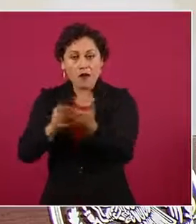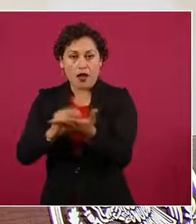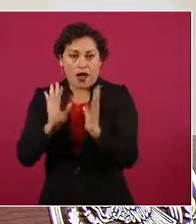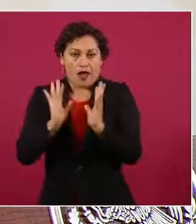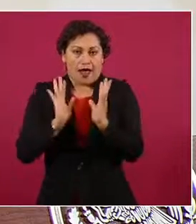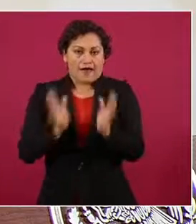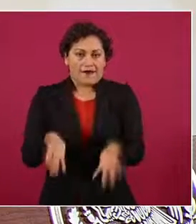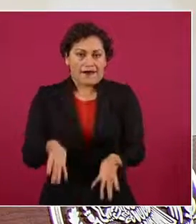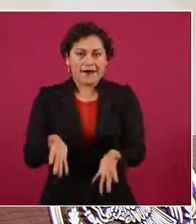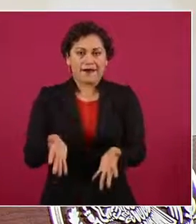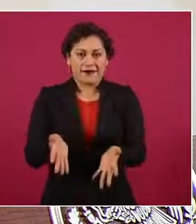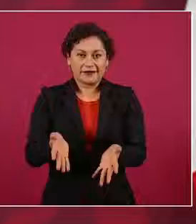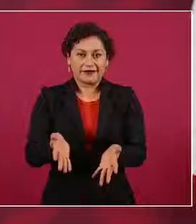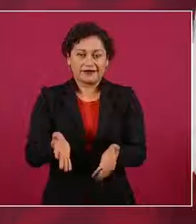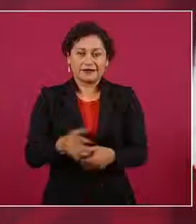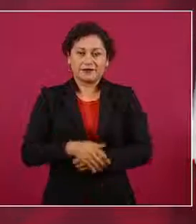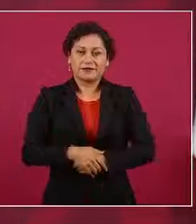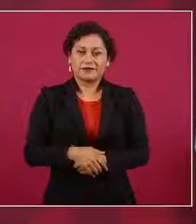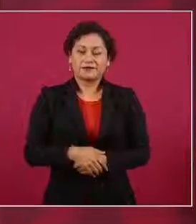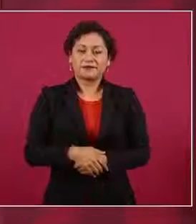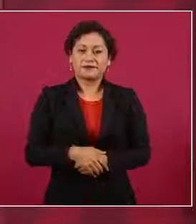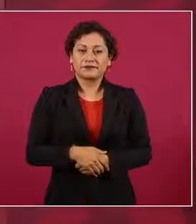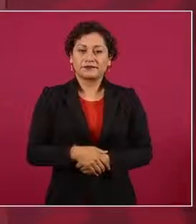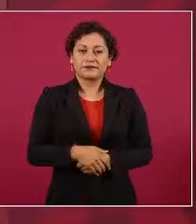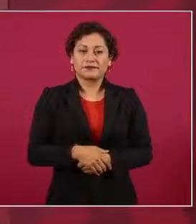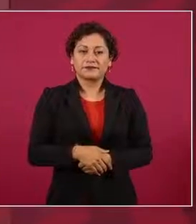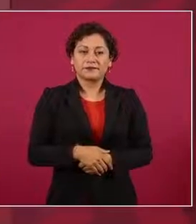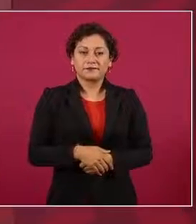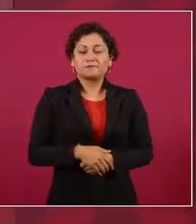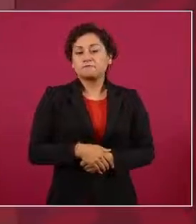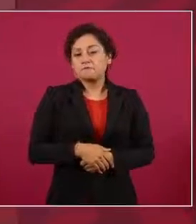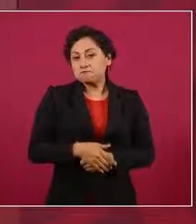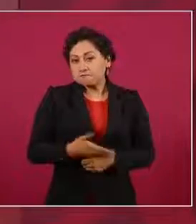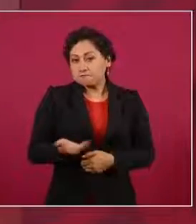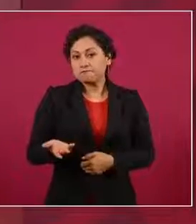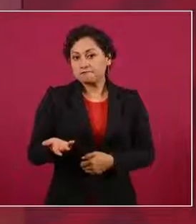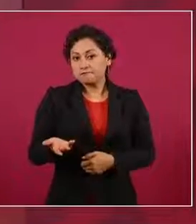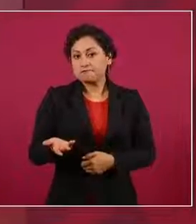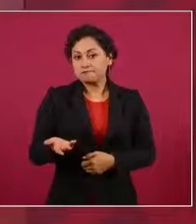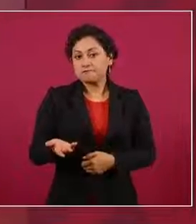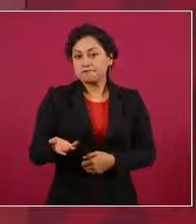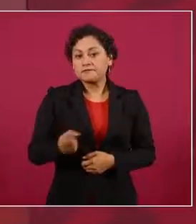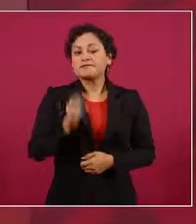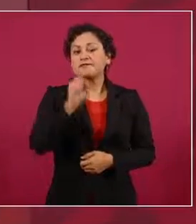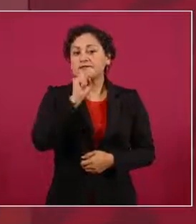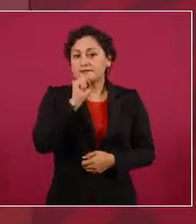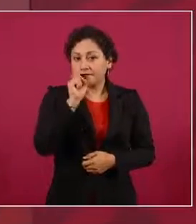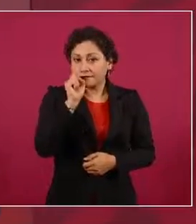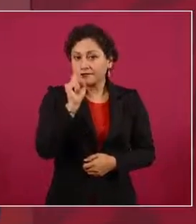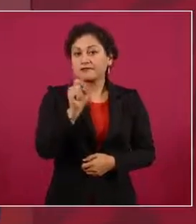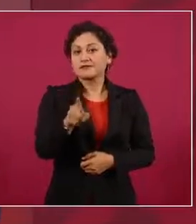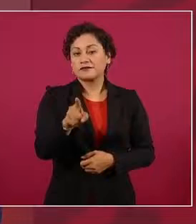Y llegamos también al entendimiento del por qué